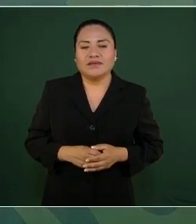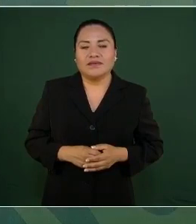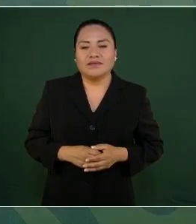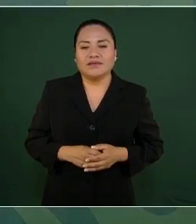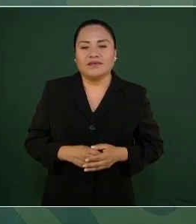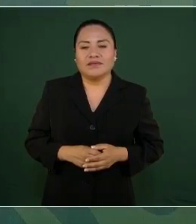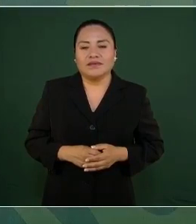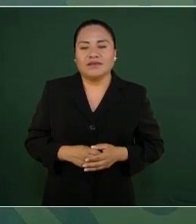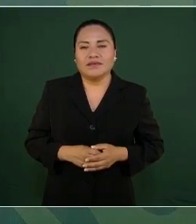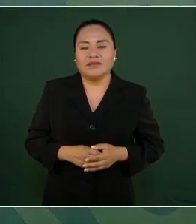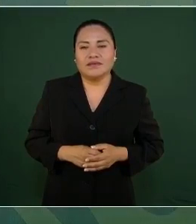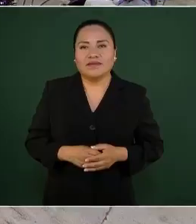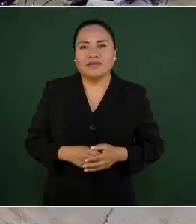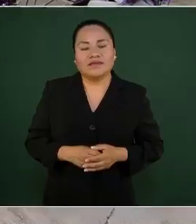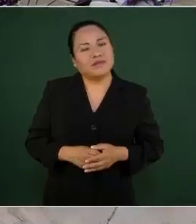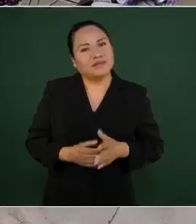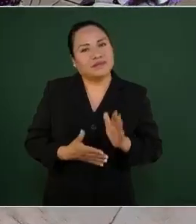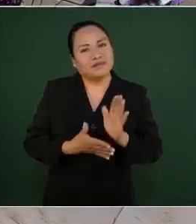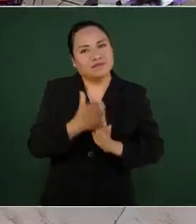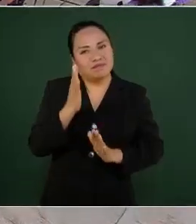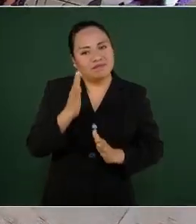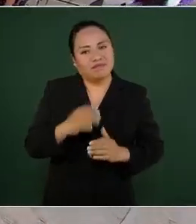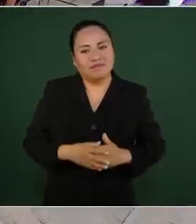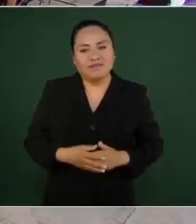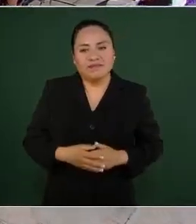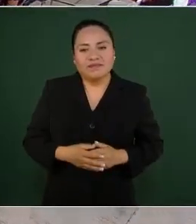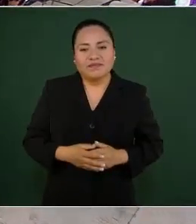Muchas gracias. Vámonos.